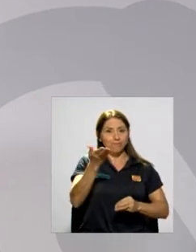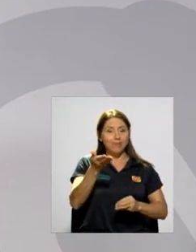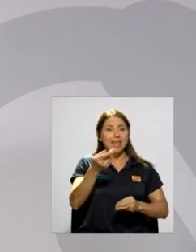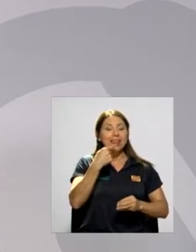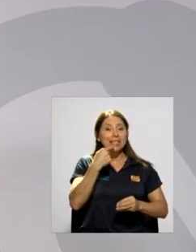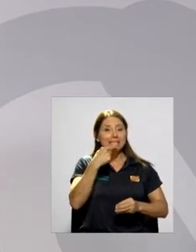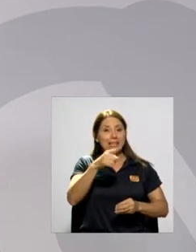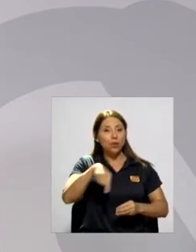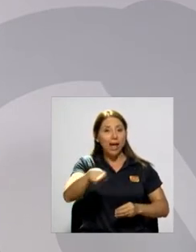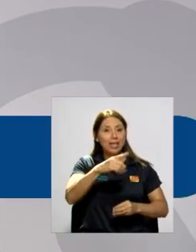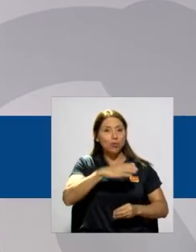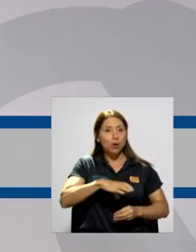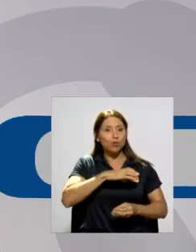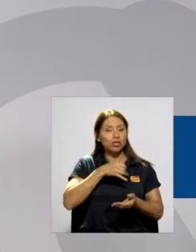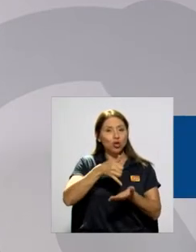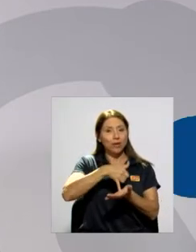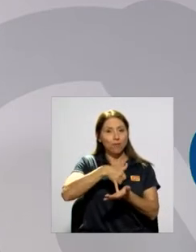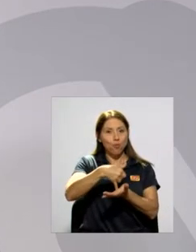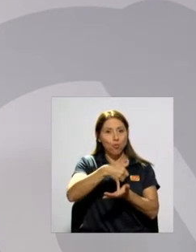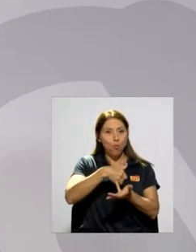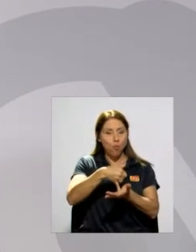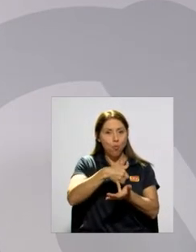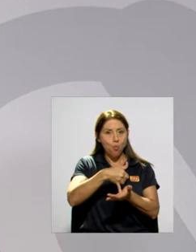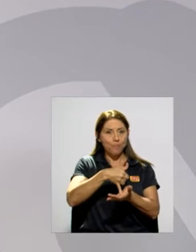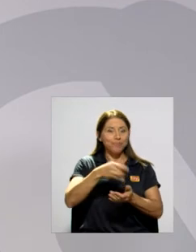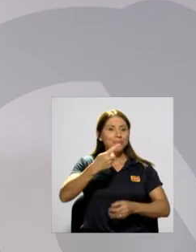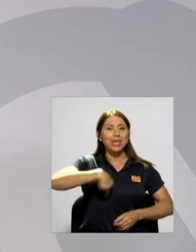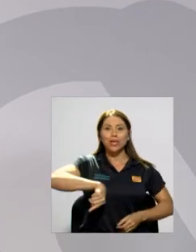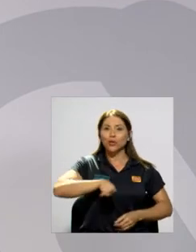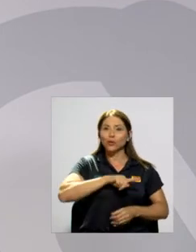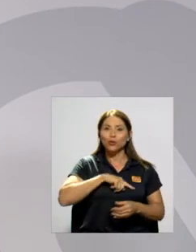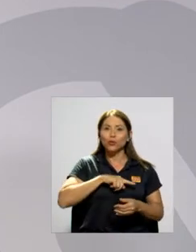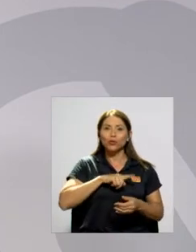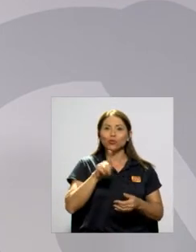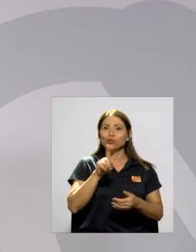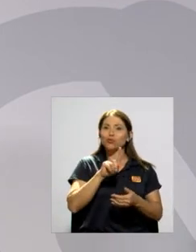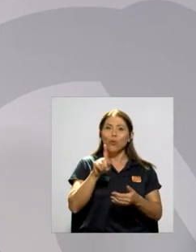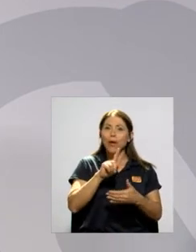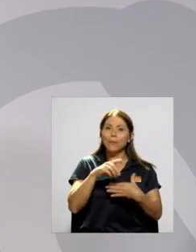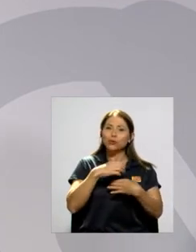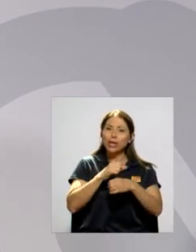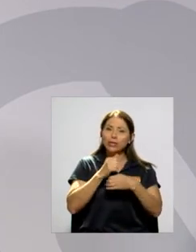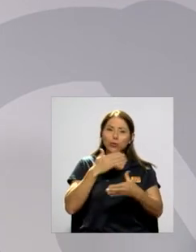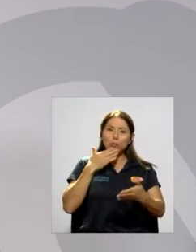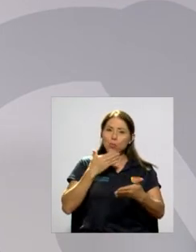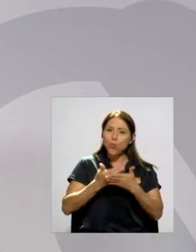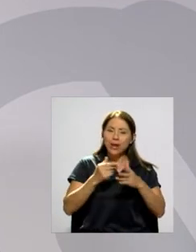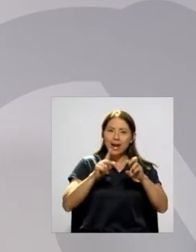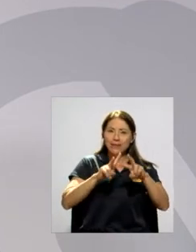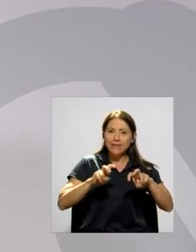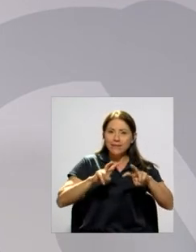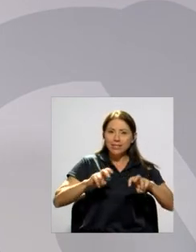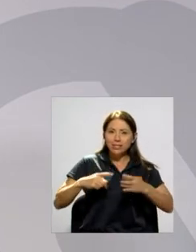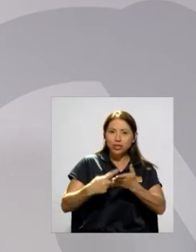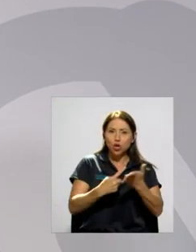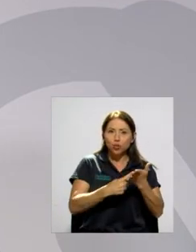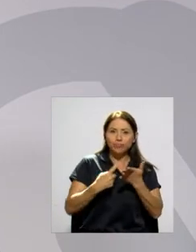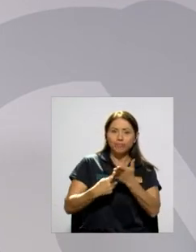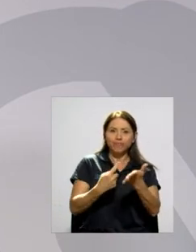vulnerabilidad y no necesariamente... Hemos hecho una muy buena reflexión que es muy válida, creo, en esta segunda ronda, y eso no está